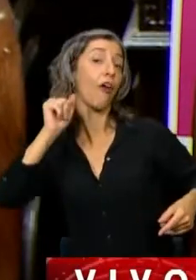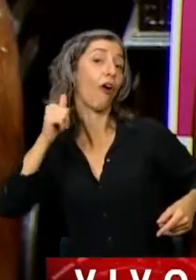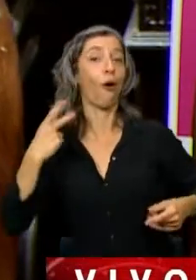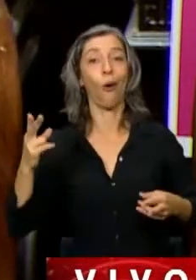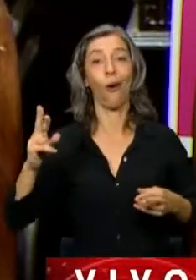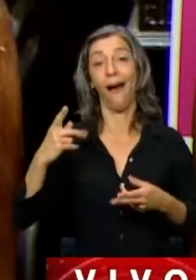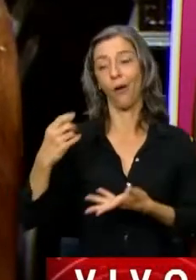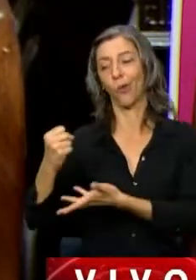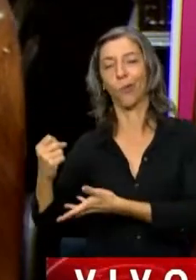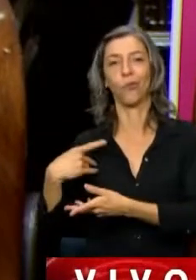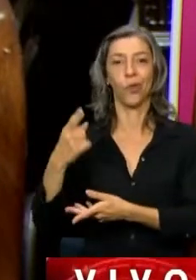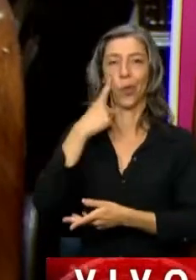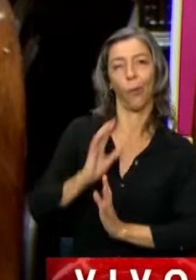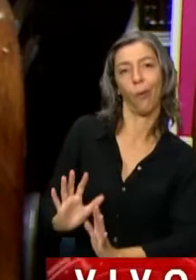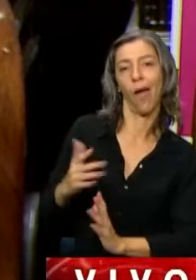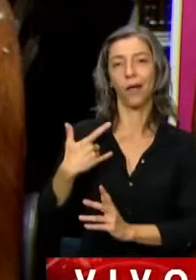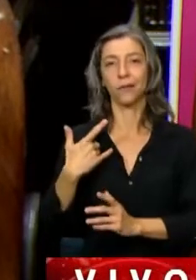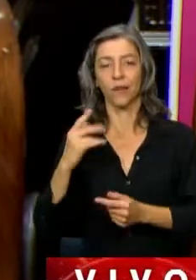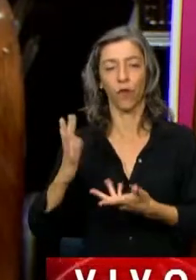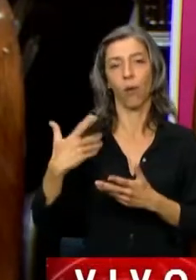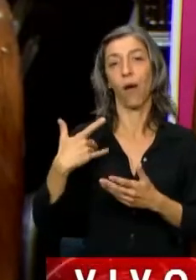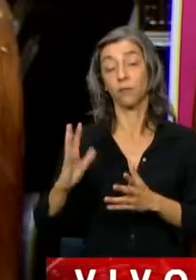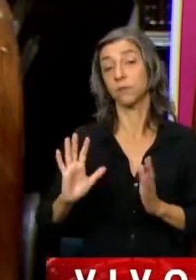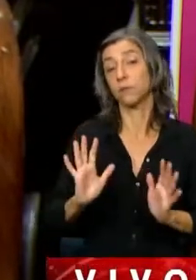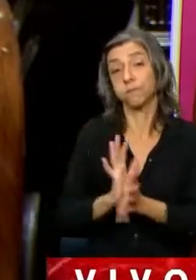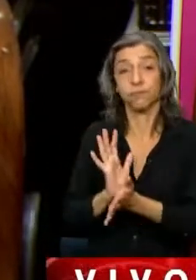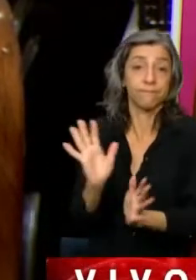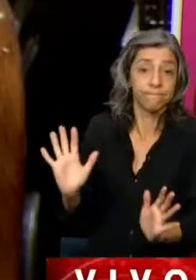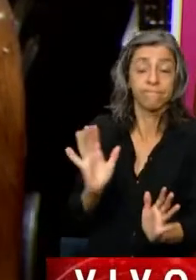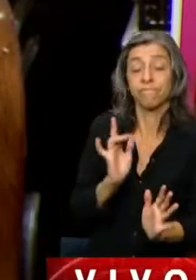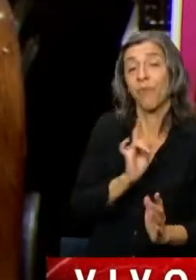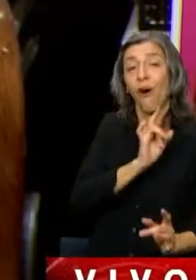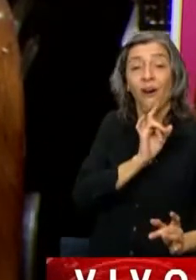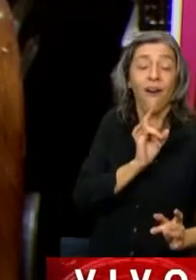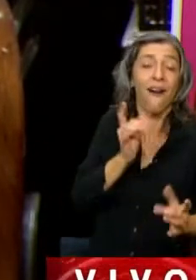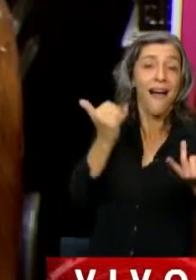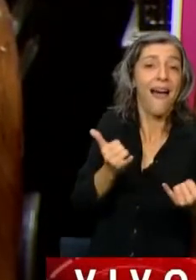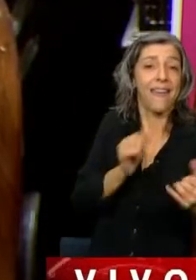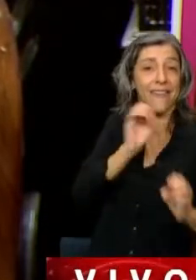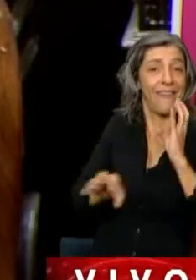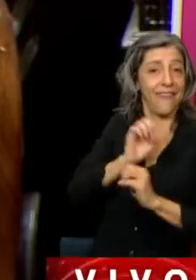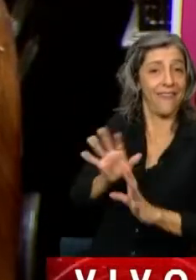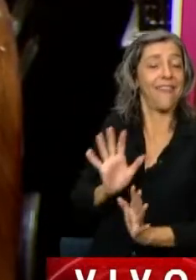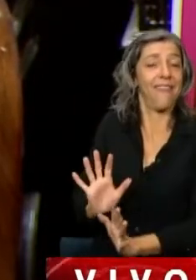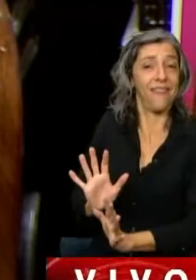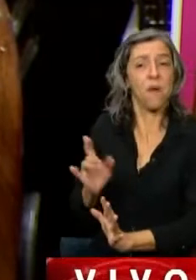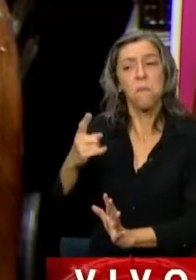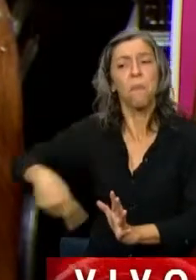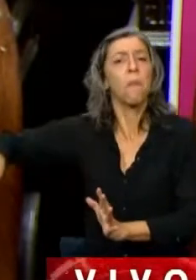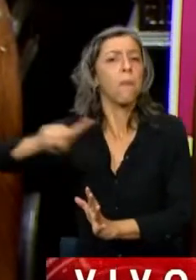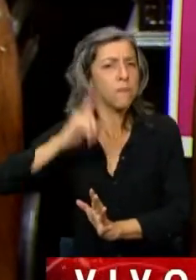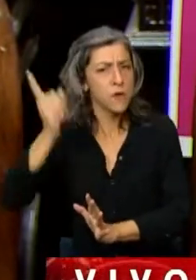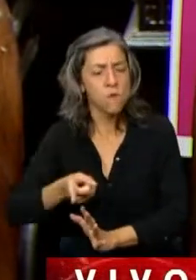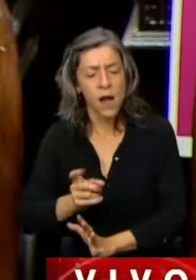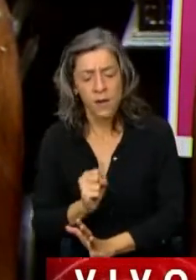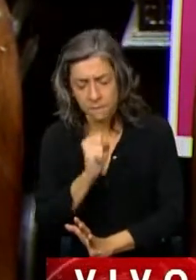pobreza. Es el costo a pagar. Y yo creo que todas estas personas que están acá pagan ese costo con mucho orgullo porque saben